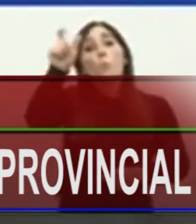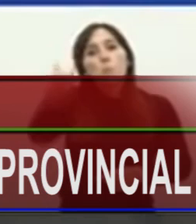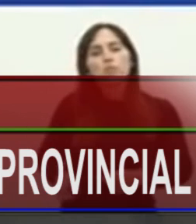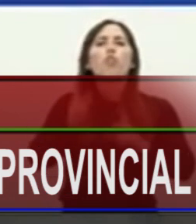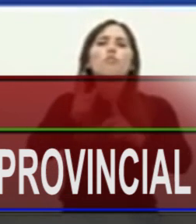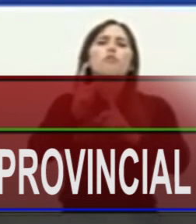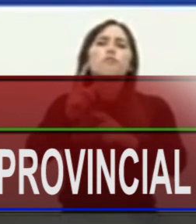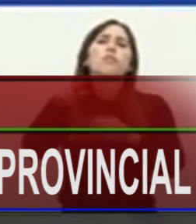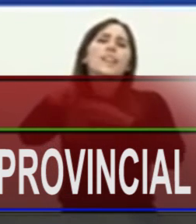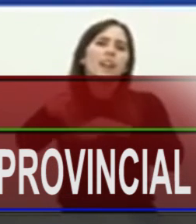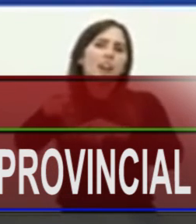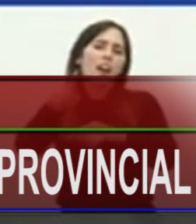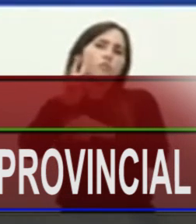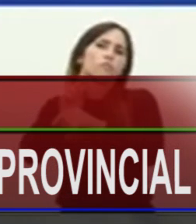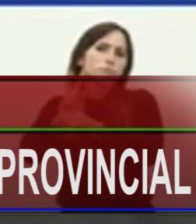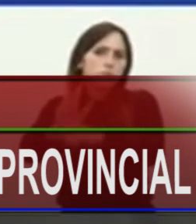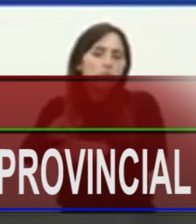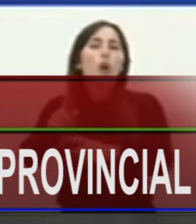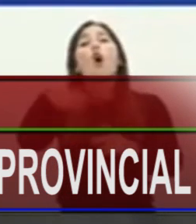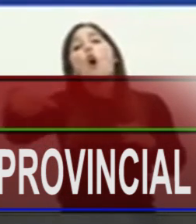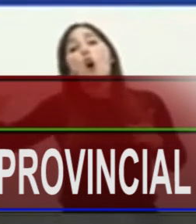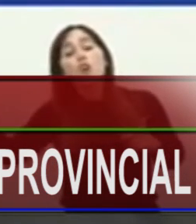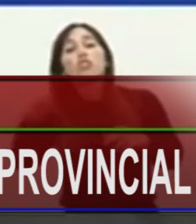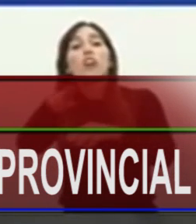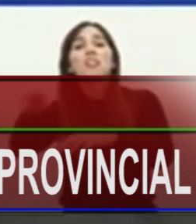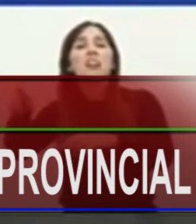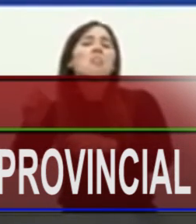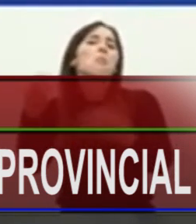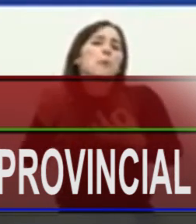intensivos, mientras que tenemos otras personas internadas, pero sin criterios de gravedad.